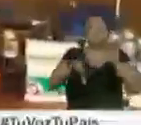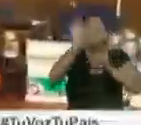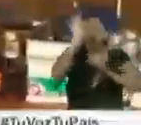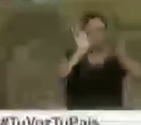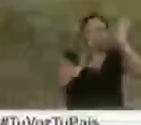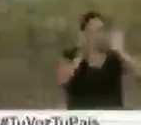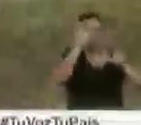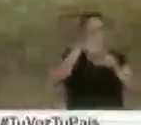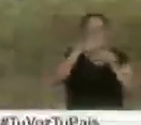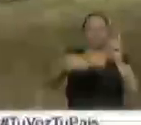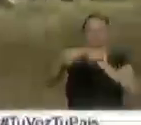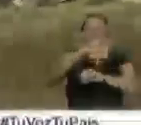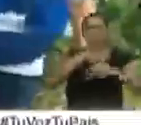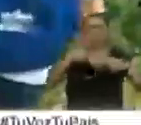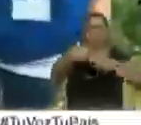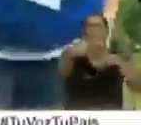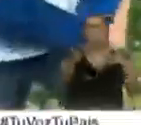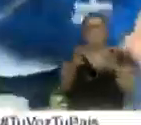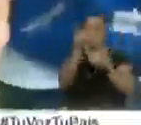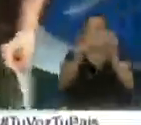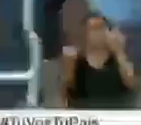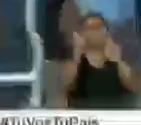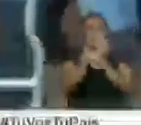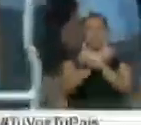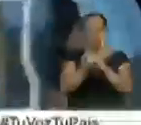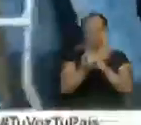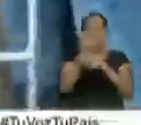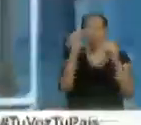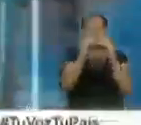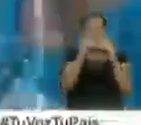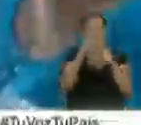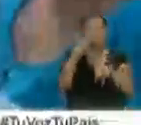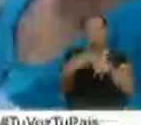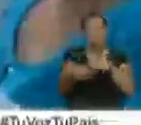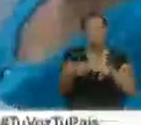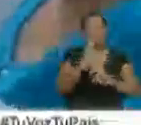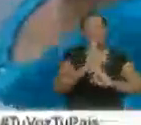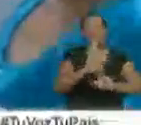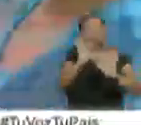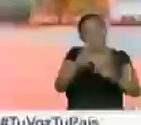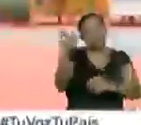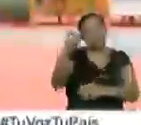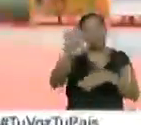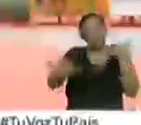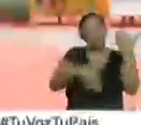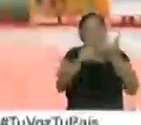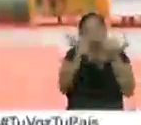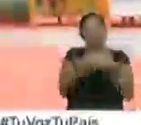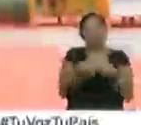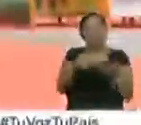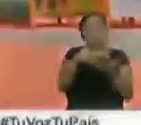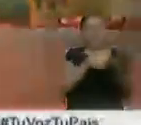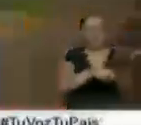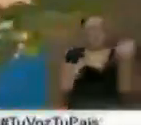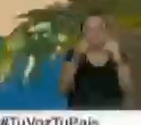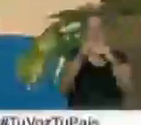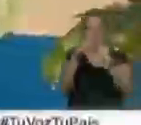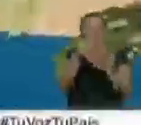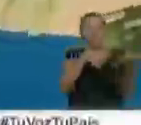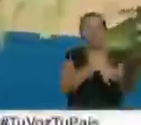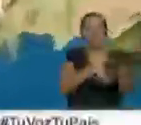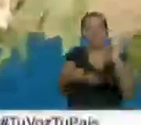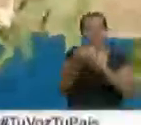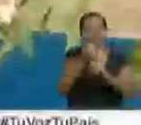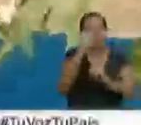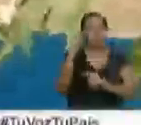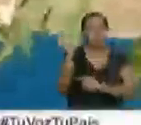diagnosticar la situación de los hogares de personas con discapacidad y dar una pronta respuesta a sus necesidades mediante programas y proyectos de alcance